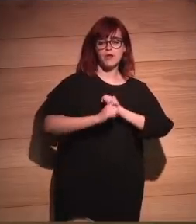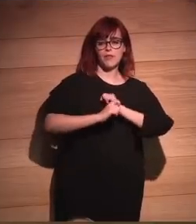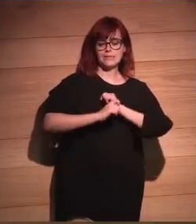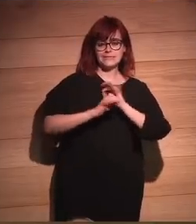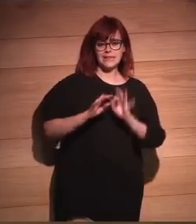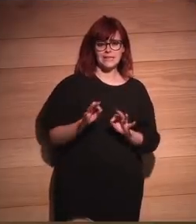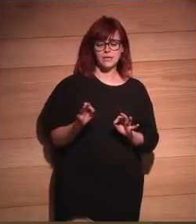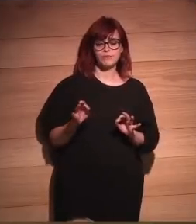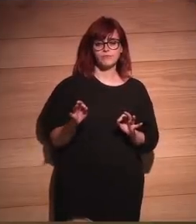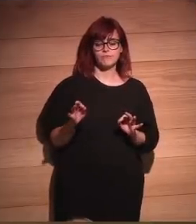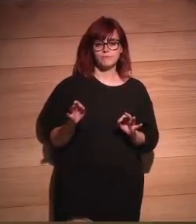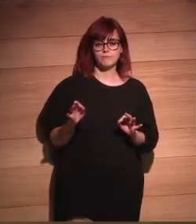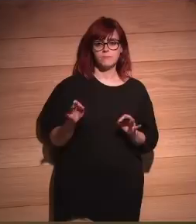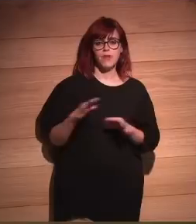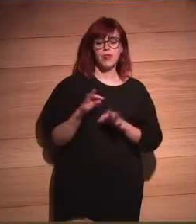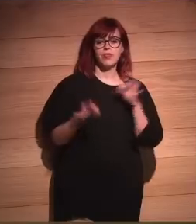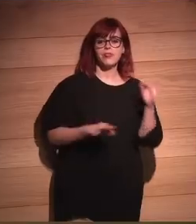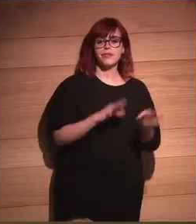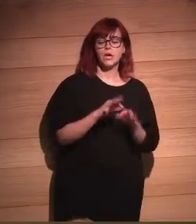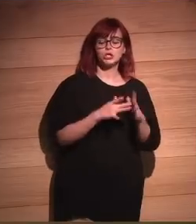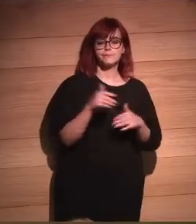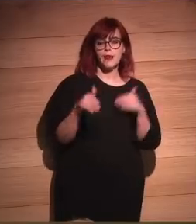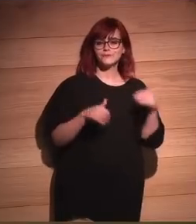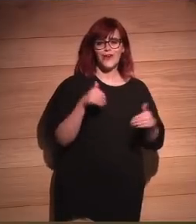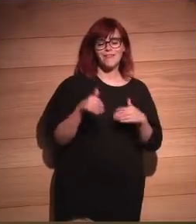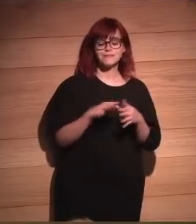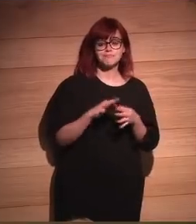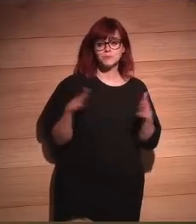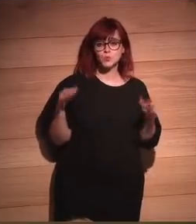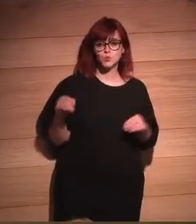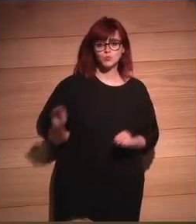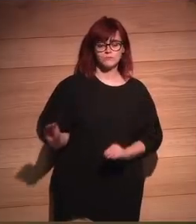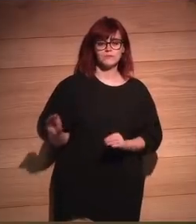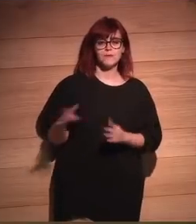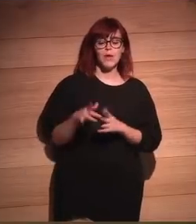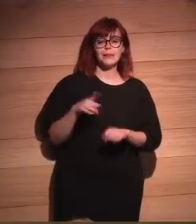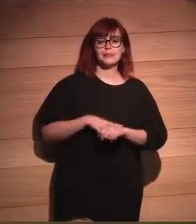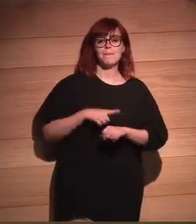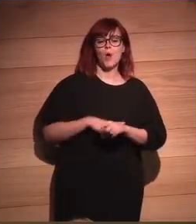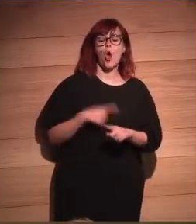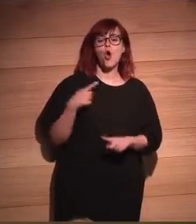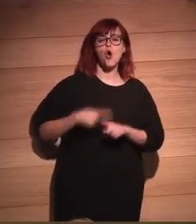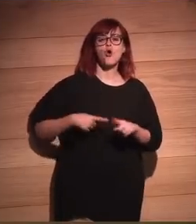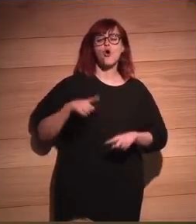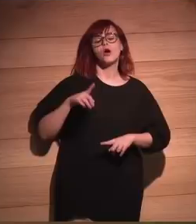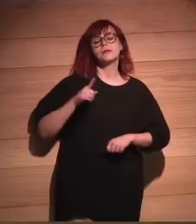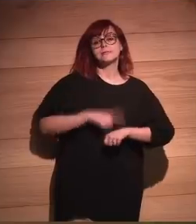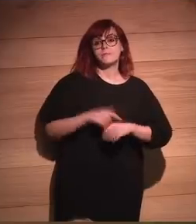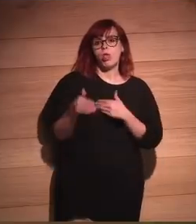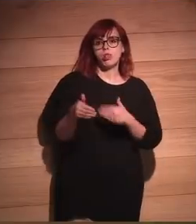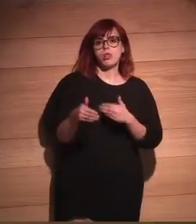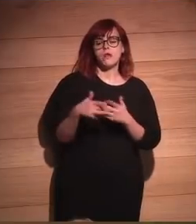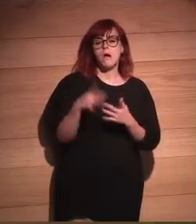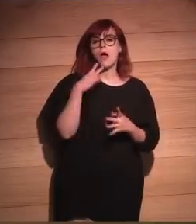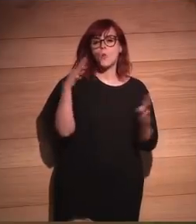no está sujeta a ciclos electorales. Es decir, no sufre del cortoplacismo